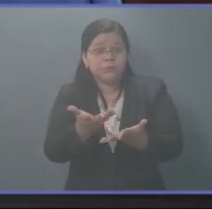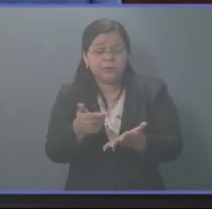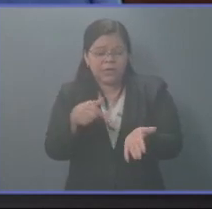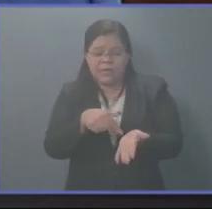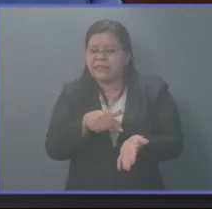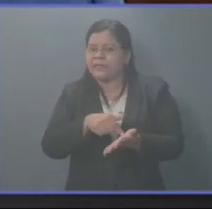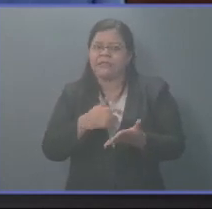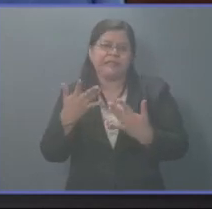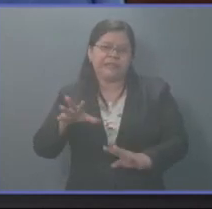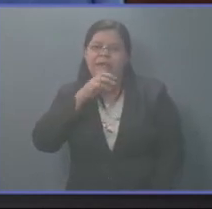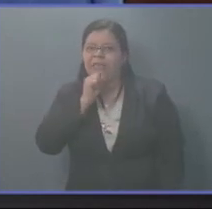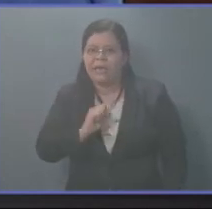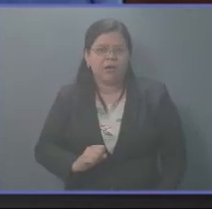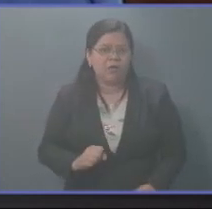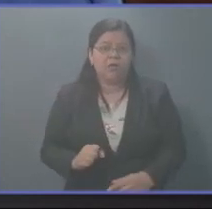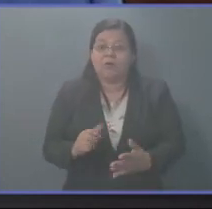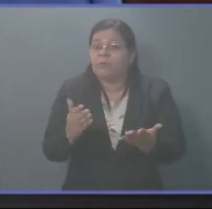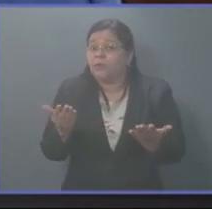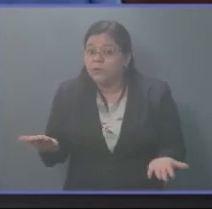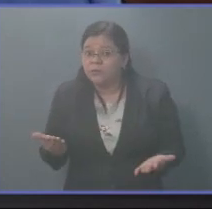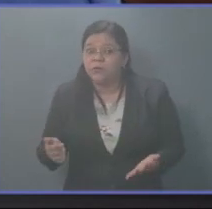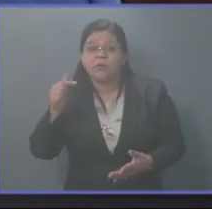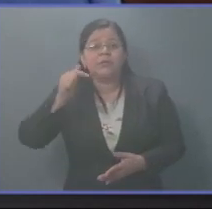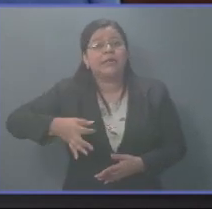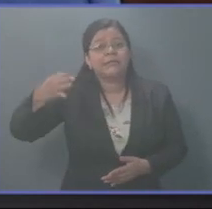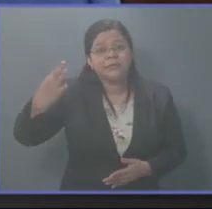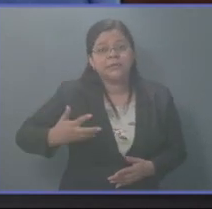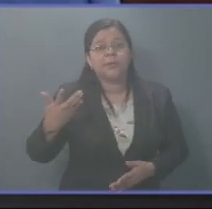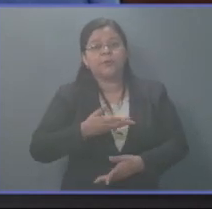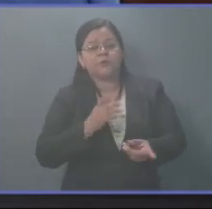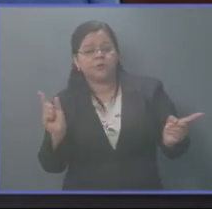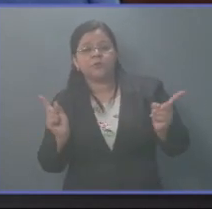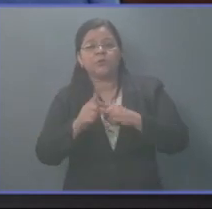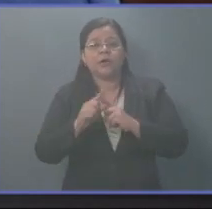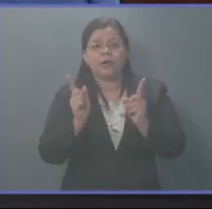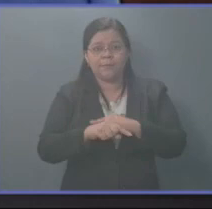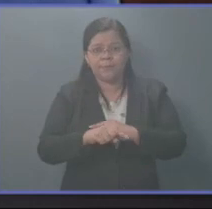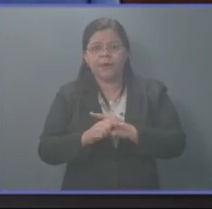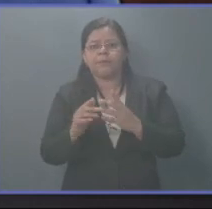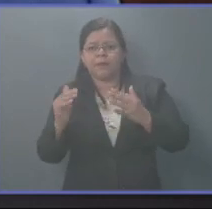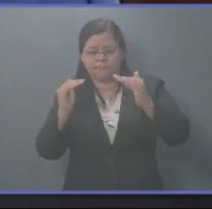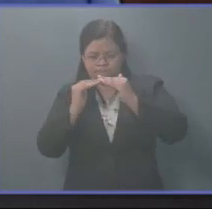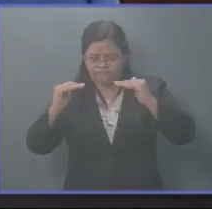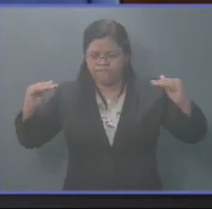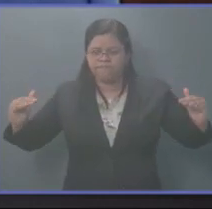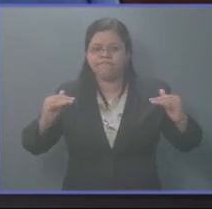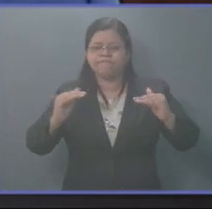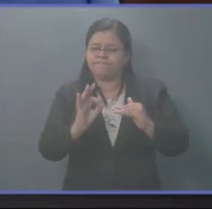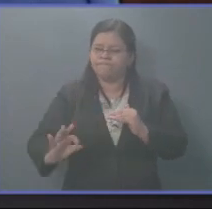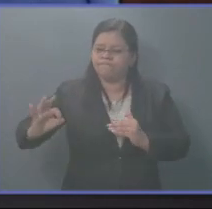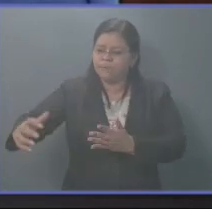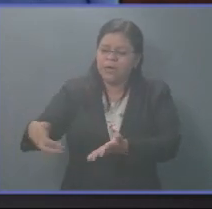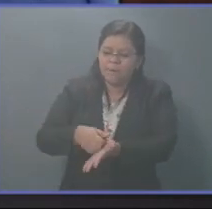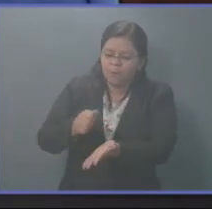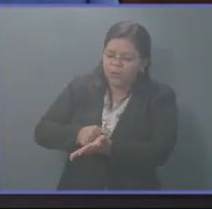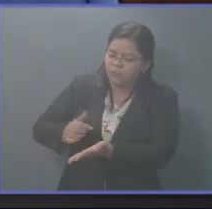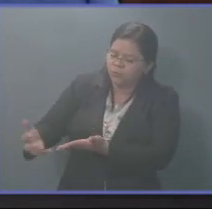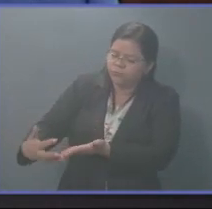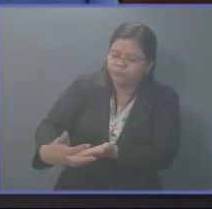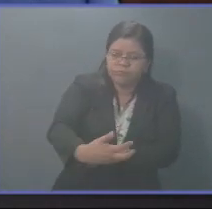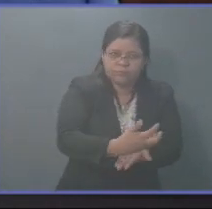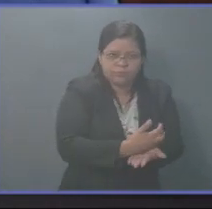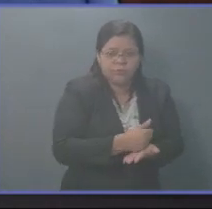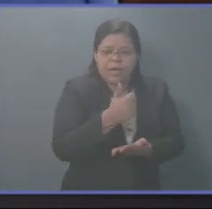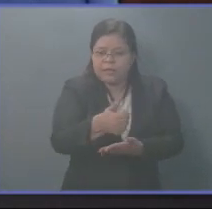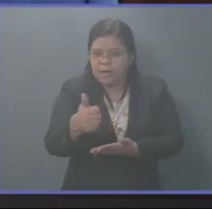perdido actualidad, por lo que es necesario modificar a efecto de lograr un equilibrio entre la eficiente recaudación de impuestos y la capacidad económica